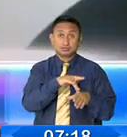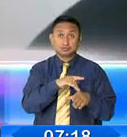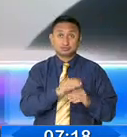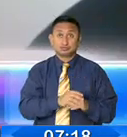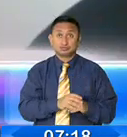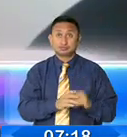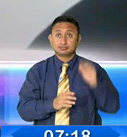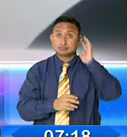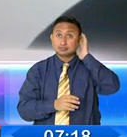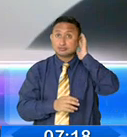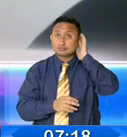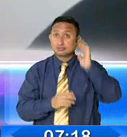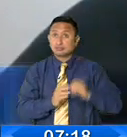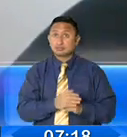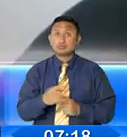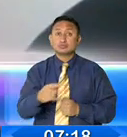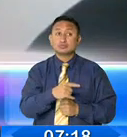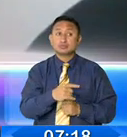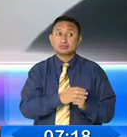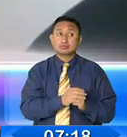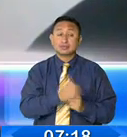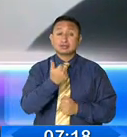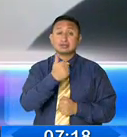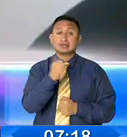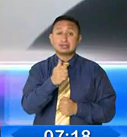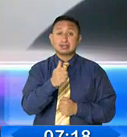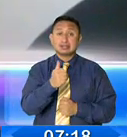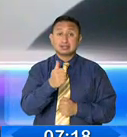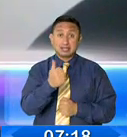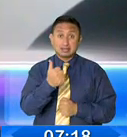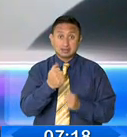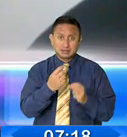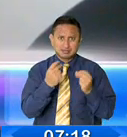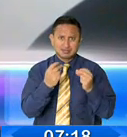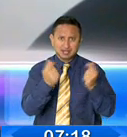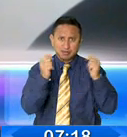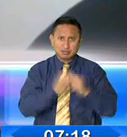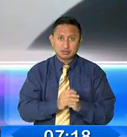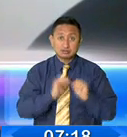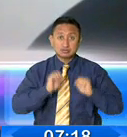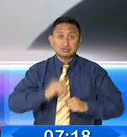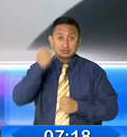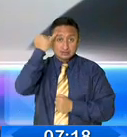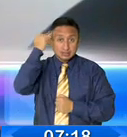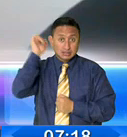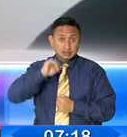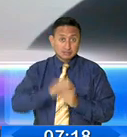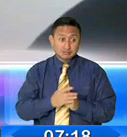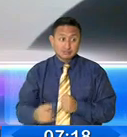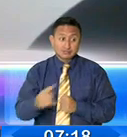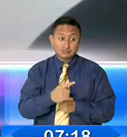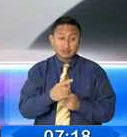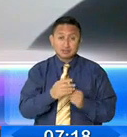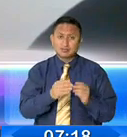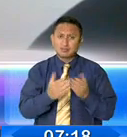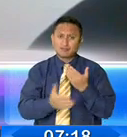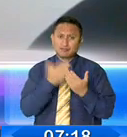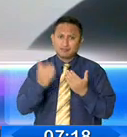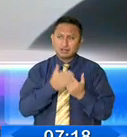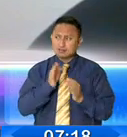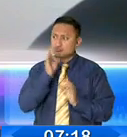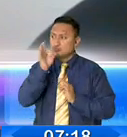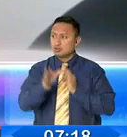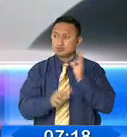tiene una carga viral hasta 10 veces mayor, lo que refuerza la teoría de que incrementa la transmisibilidad, que